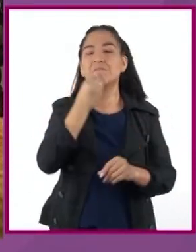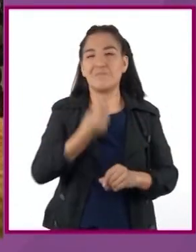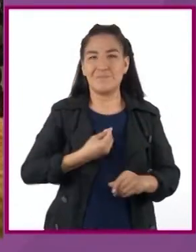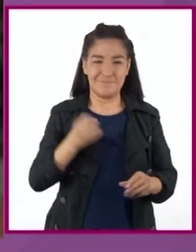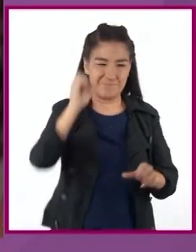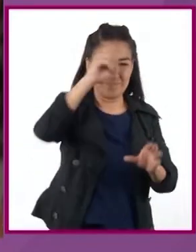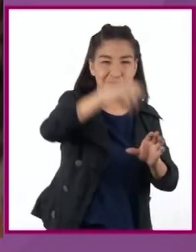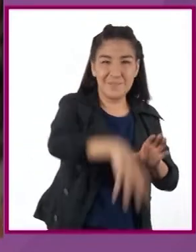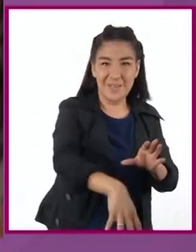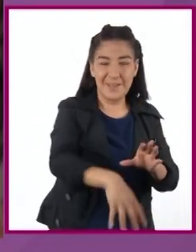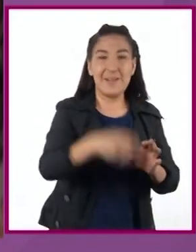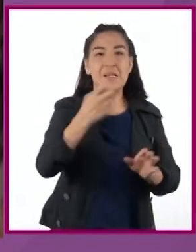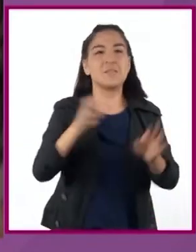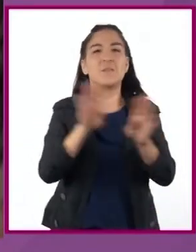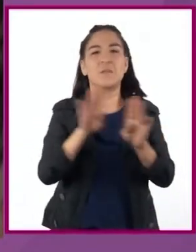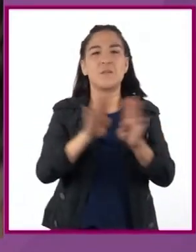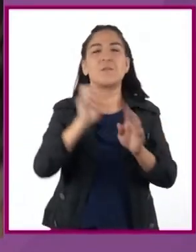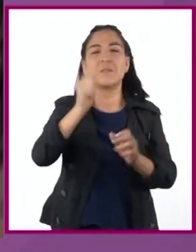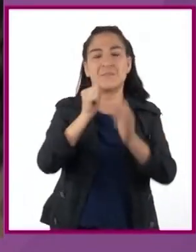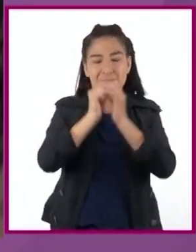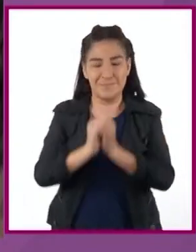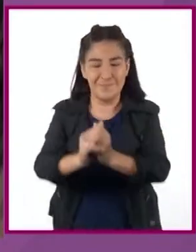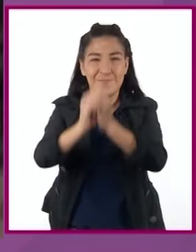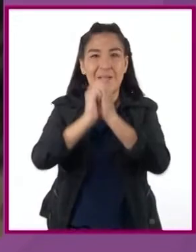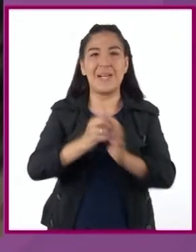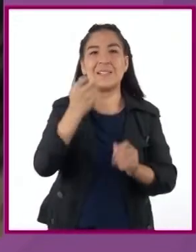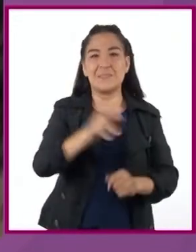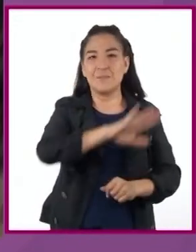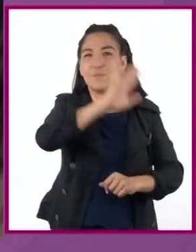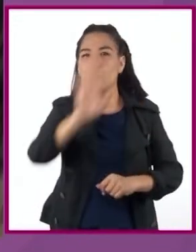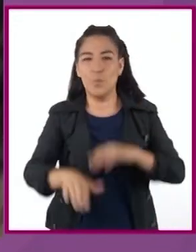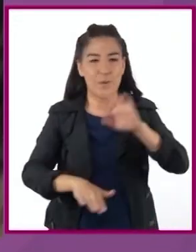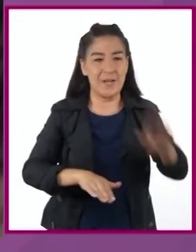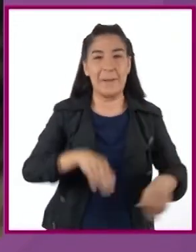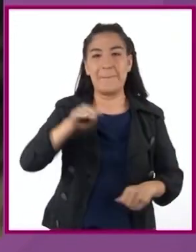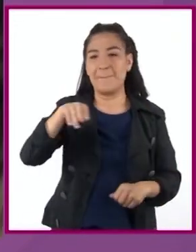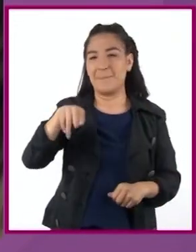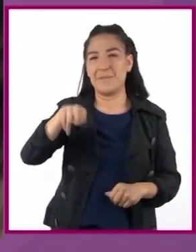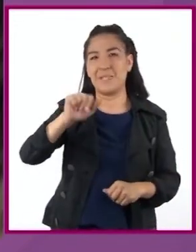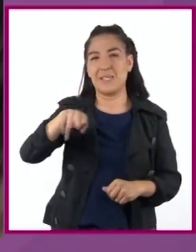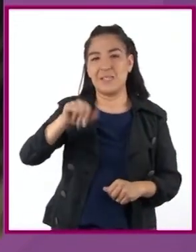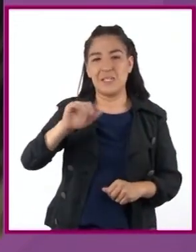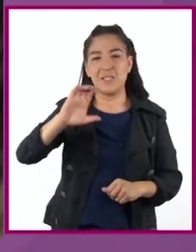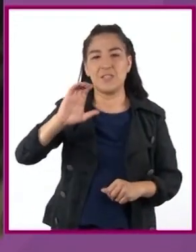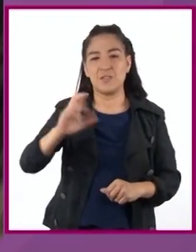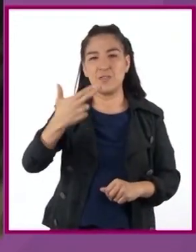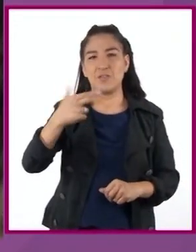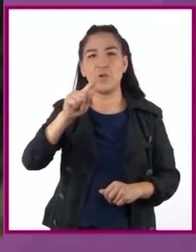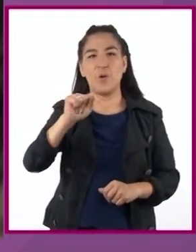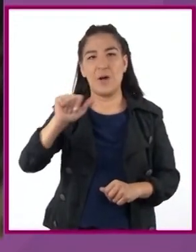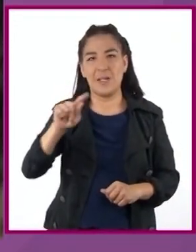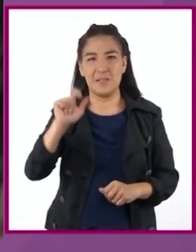que conmemoraba la muerte mítica de los innumerables Mimixcoa condenados